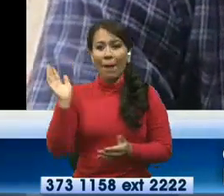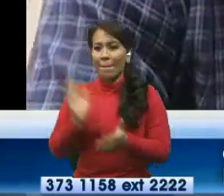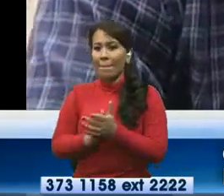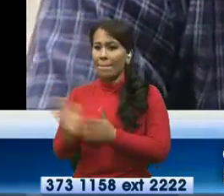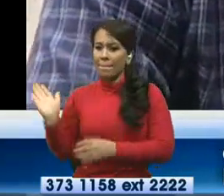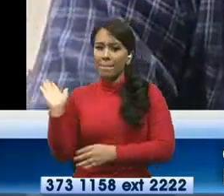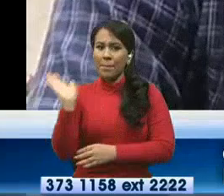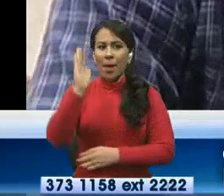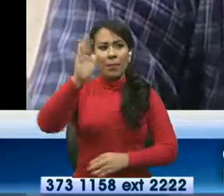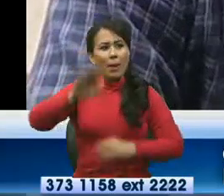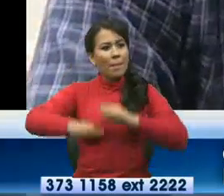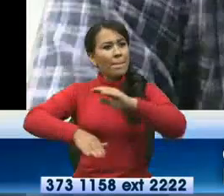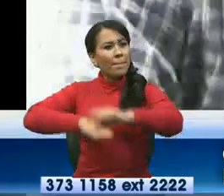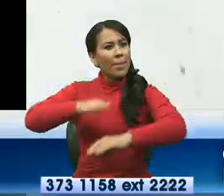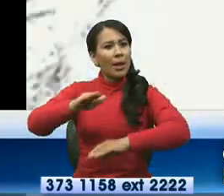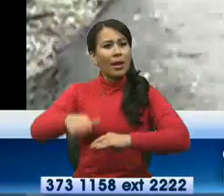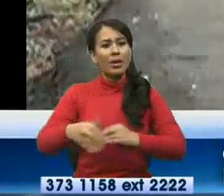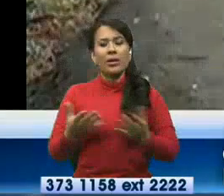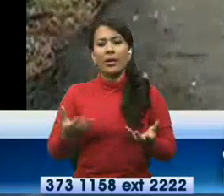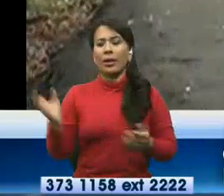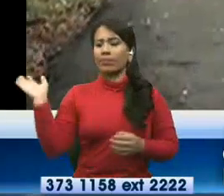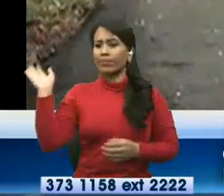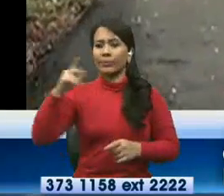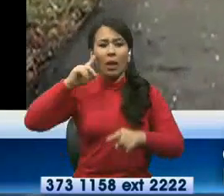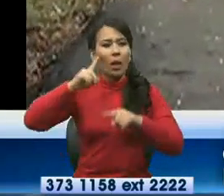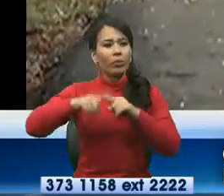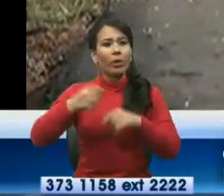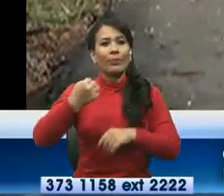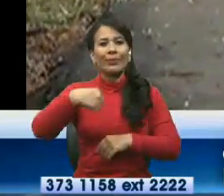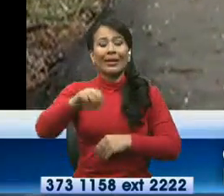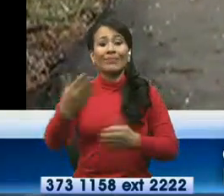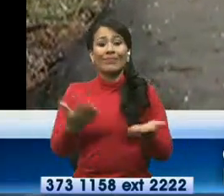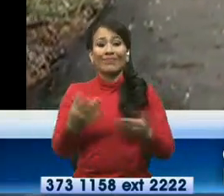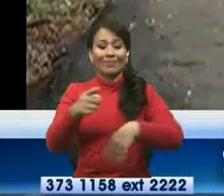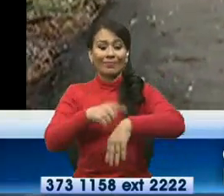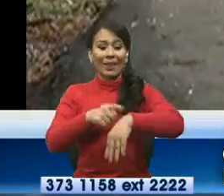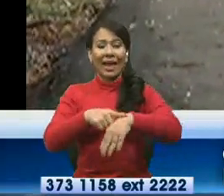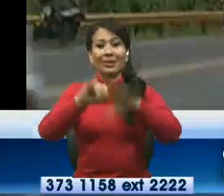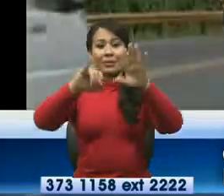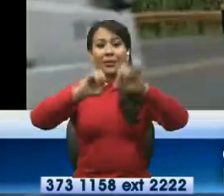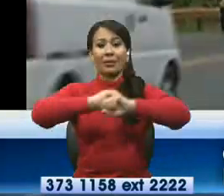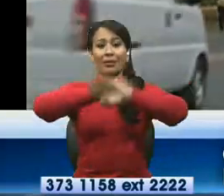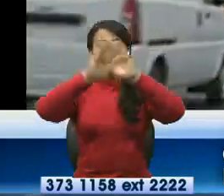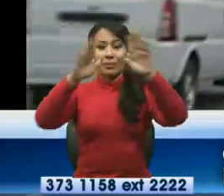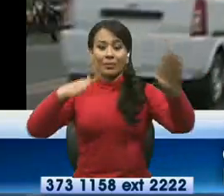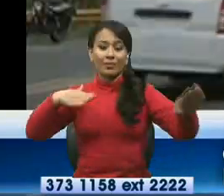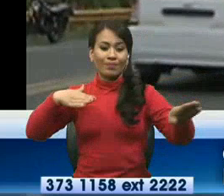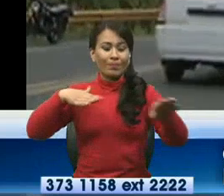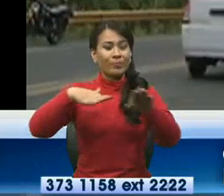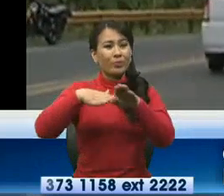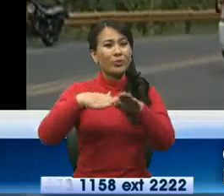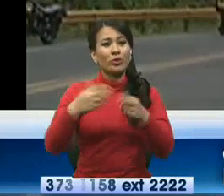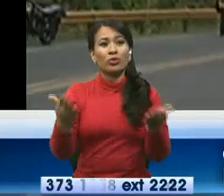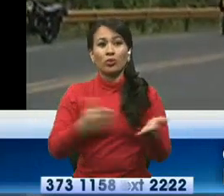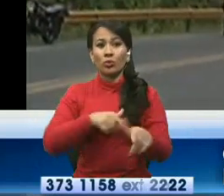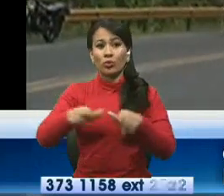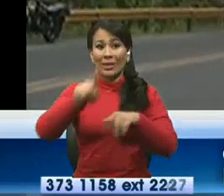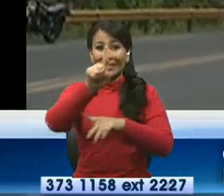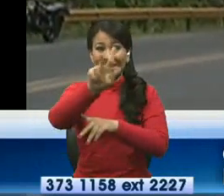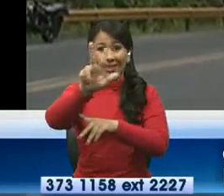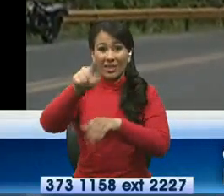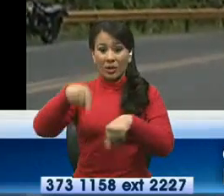acá a la playa, que iban a la playa la que se iban. El accidente se produjo pasadas las 6 de la mañana, en el kilómetro 131 de la